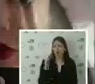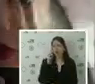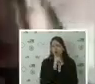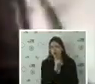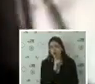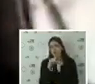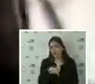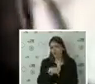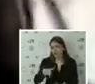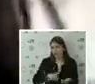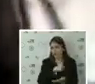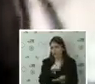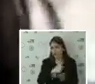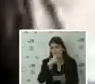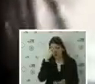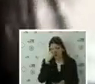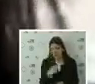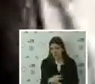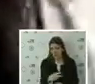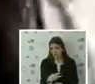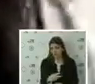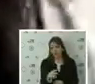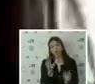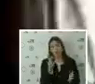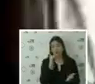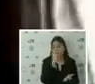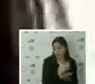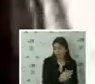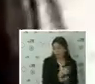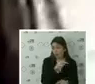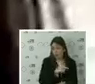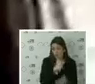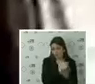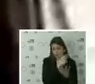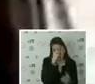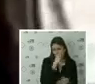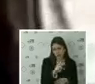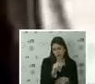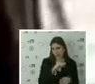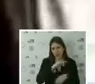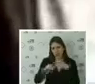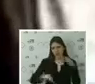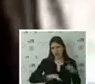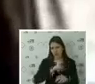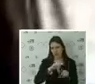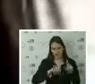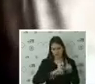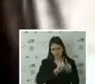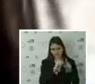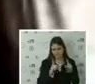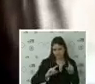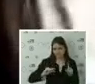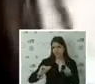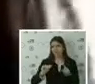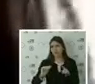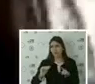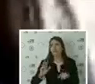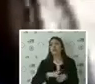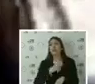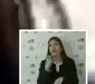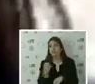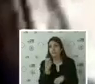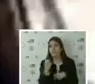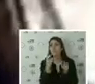Ciudad de México y no nada más de la Ciudad de México, ¿no? También de todo el país. Es súper importante